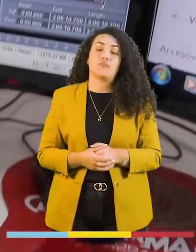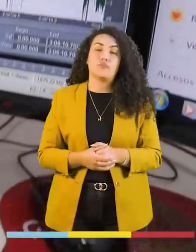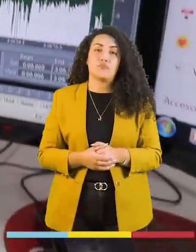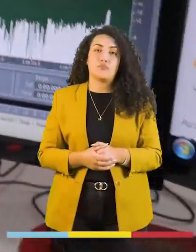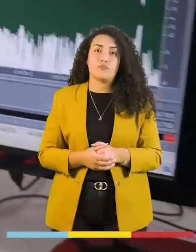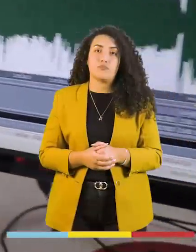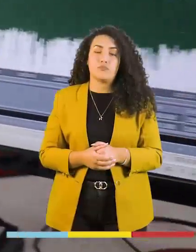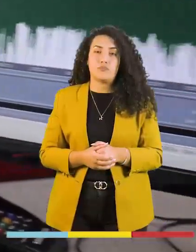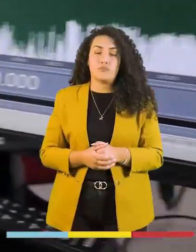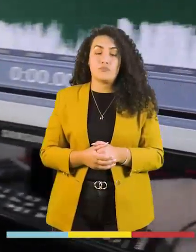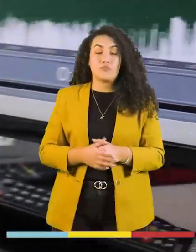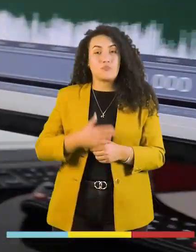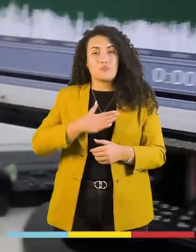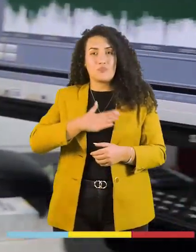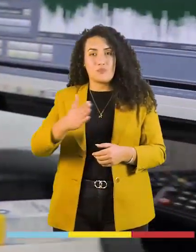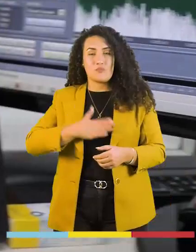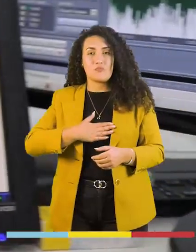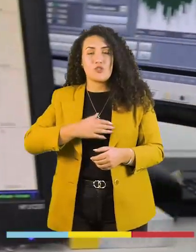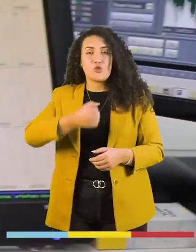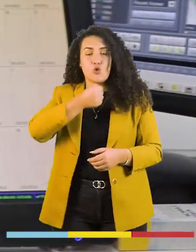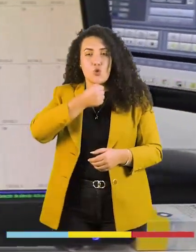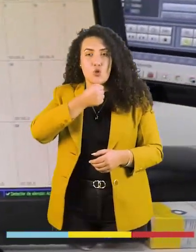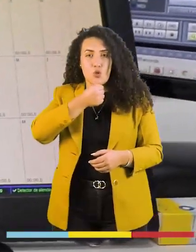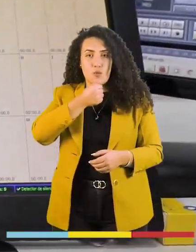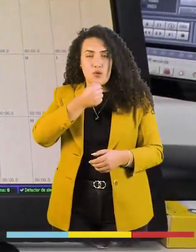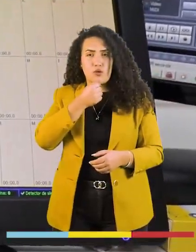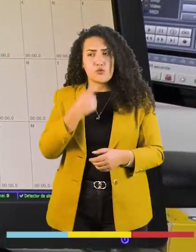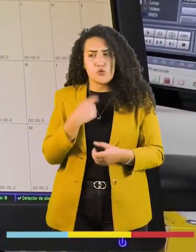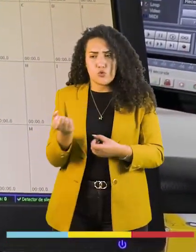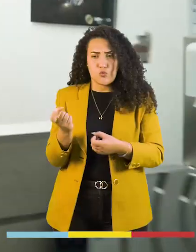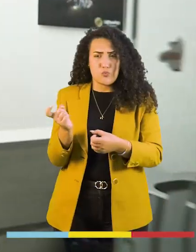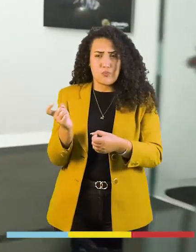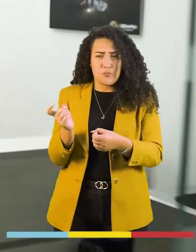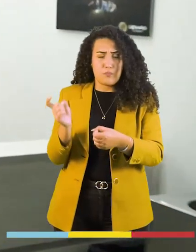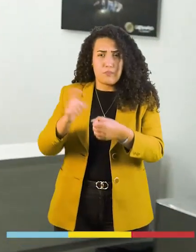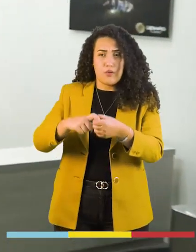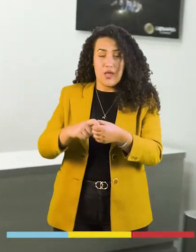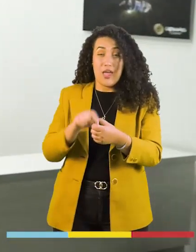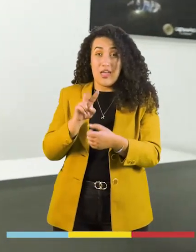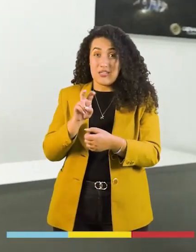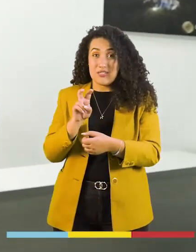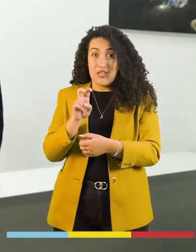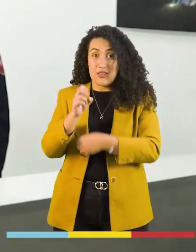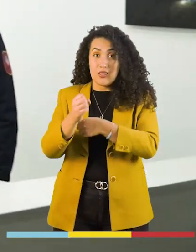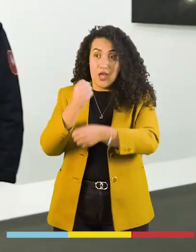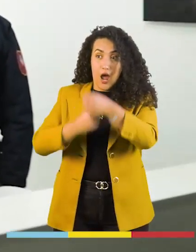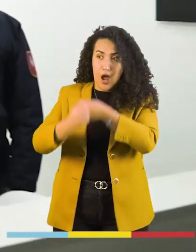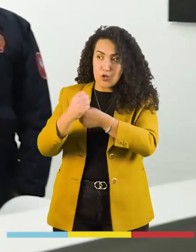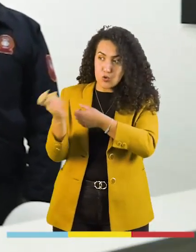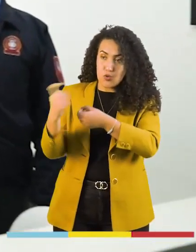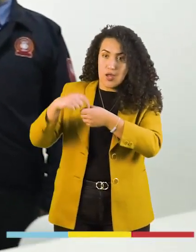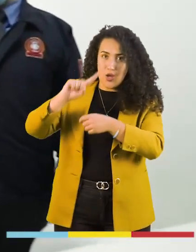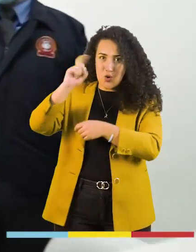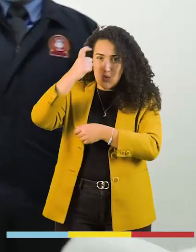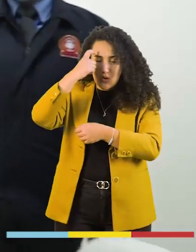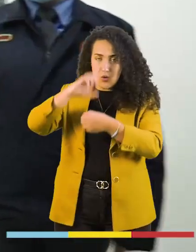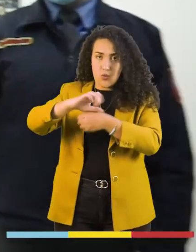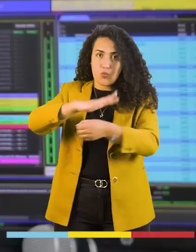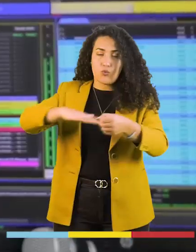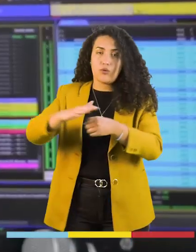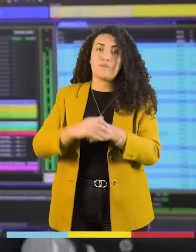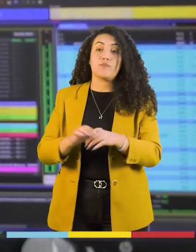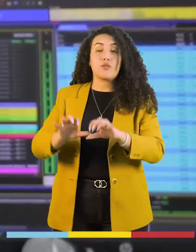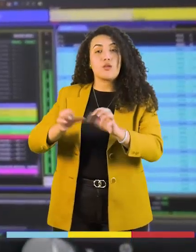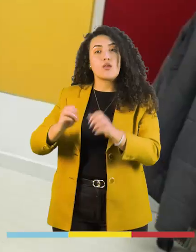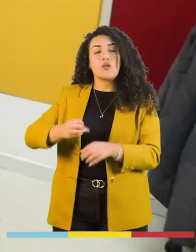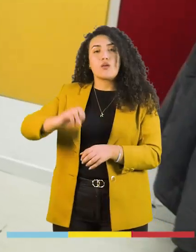tener un medio de comunicación propio en el caso de las estaciones de radio. Hace unos 5 años inició este proyecto